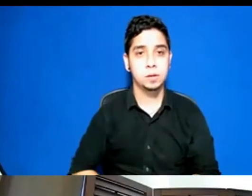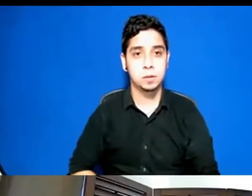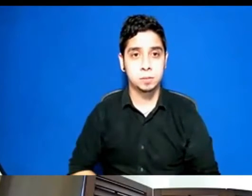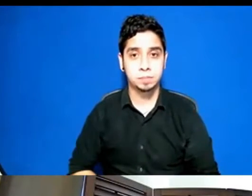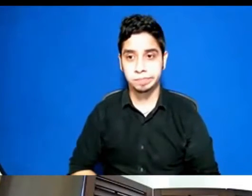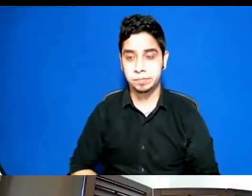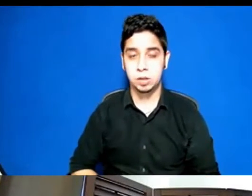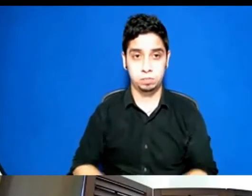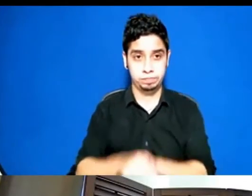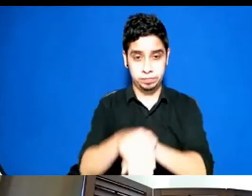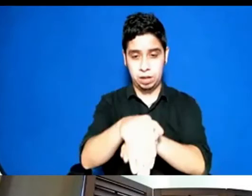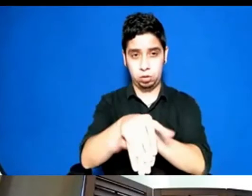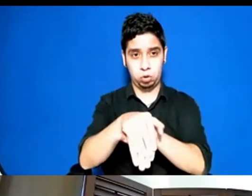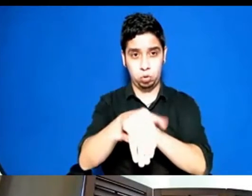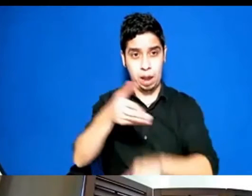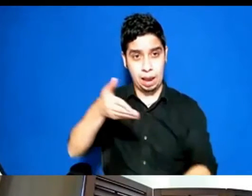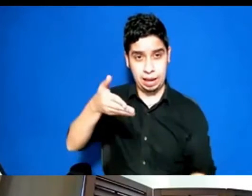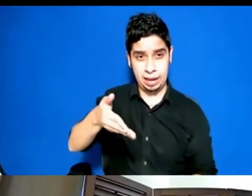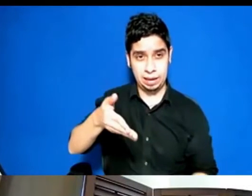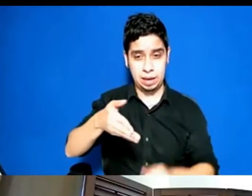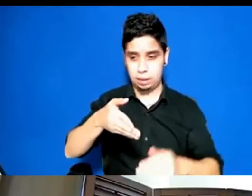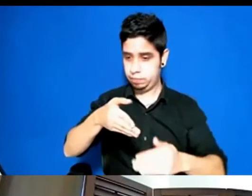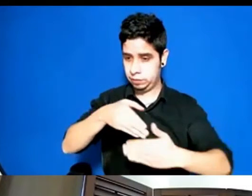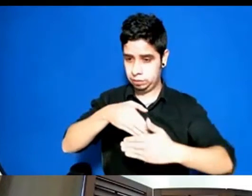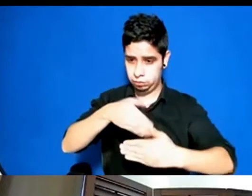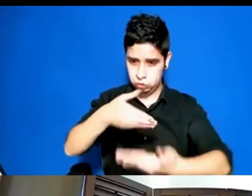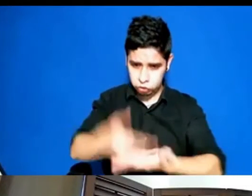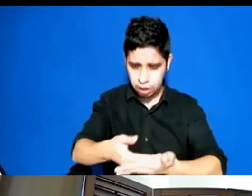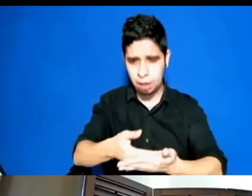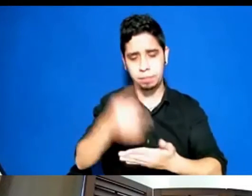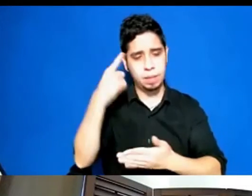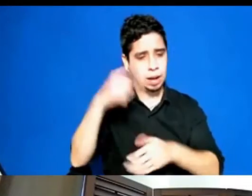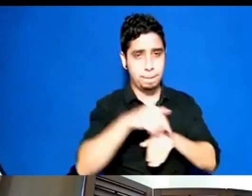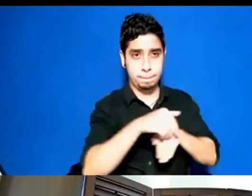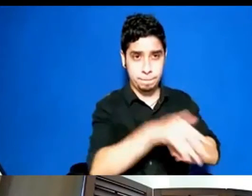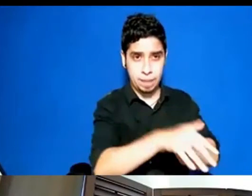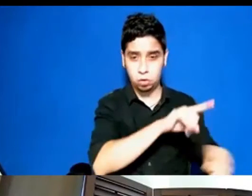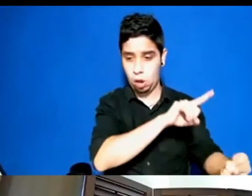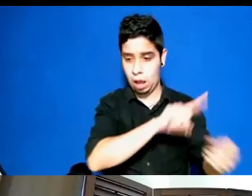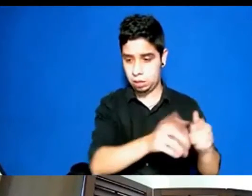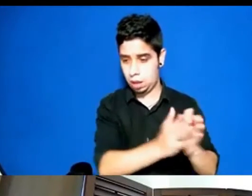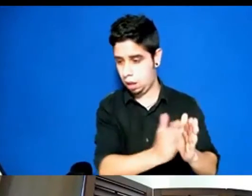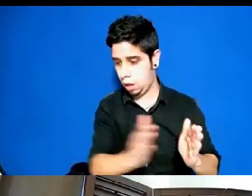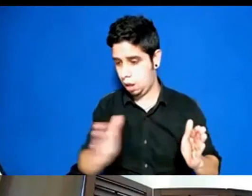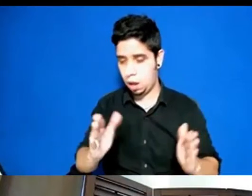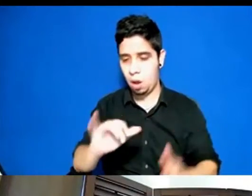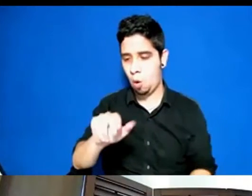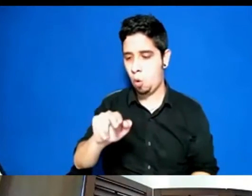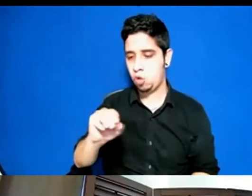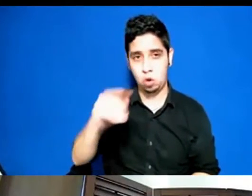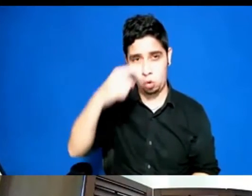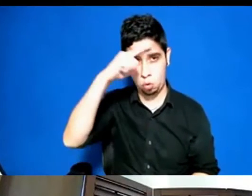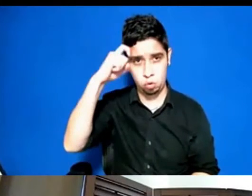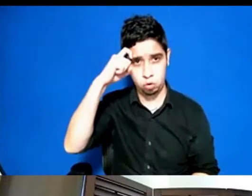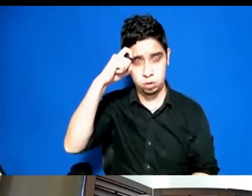entran entre marzo hasta julio, el pico siendo abril,